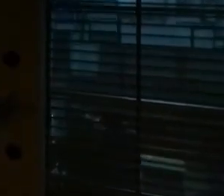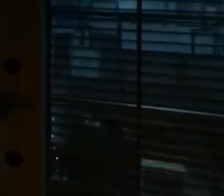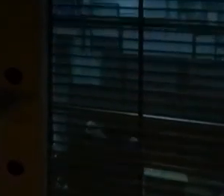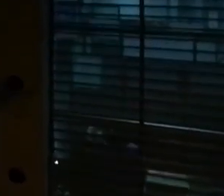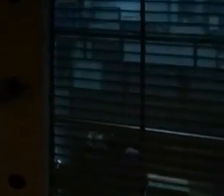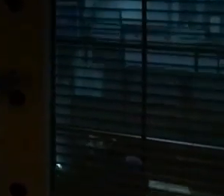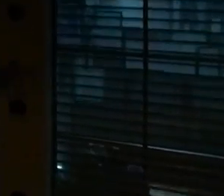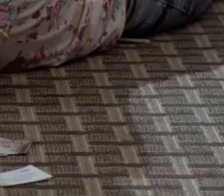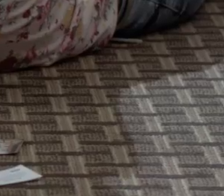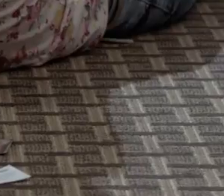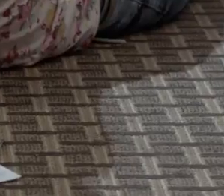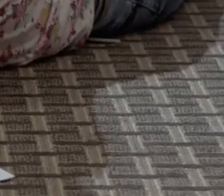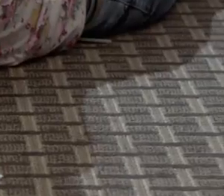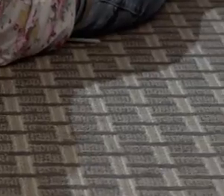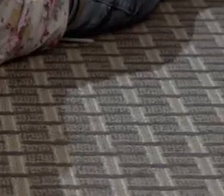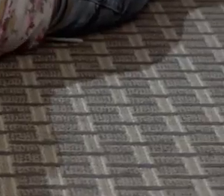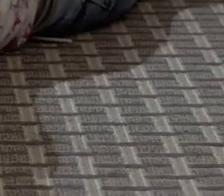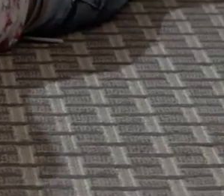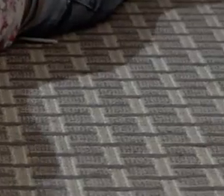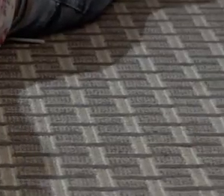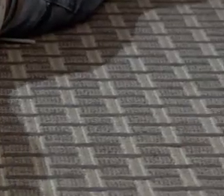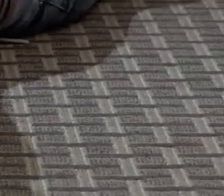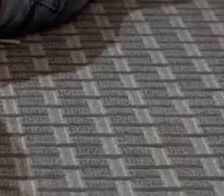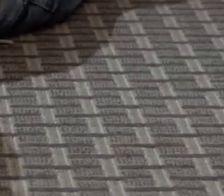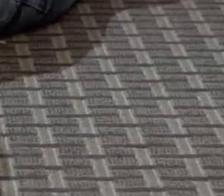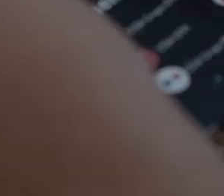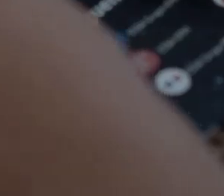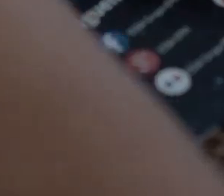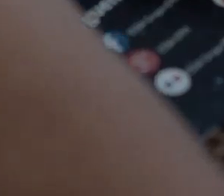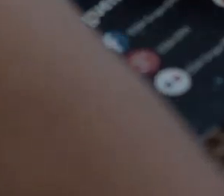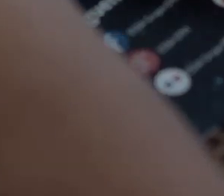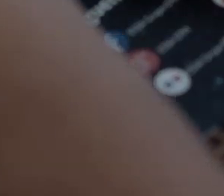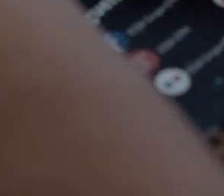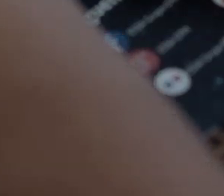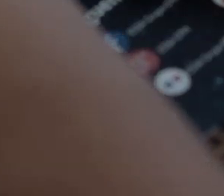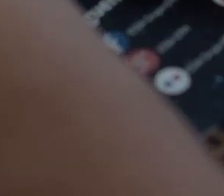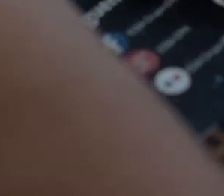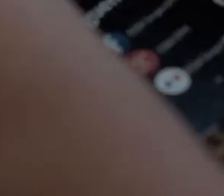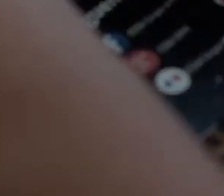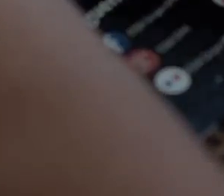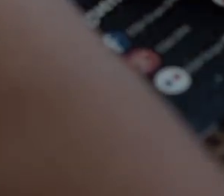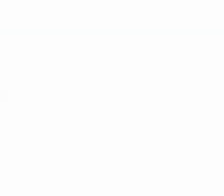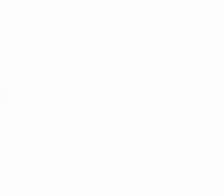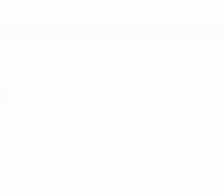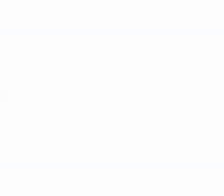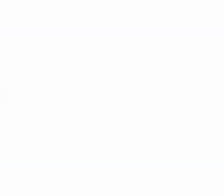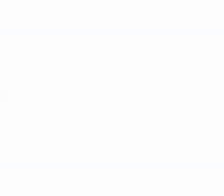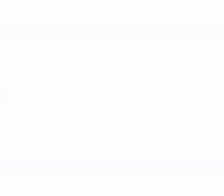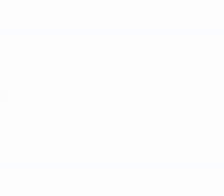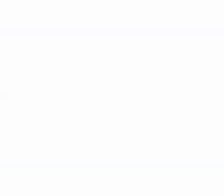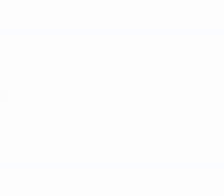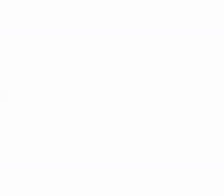magia con el álbum de ESA. 125 años